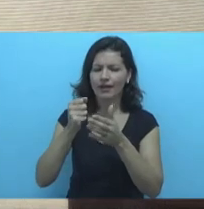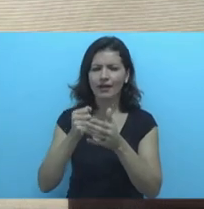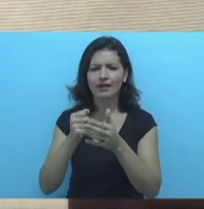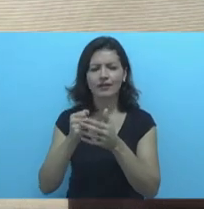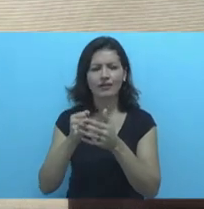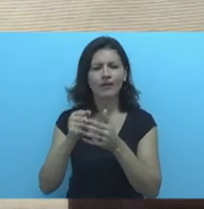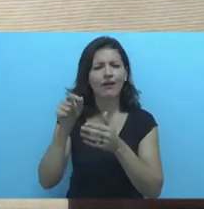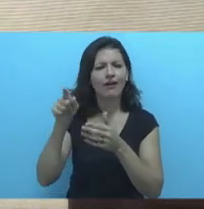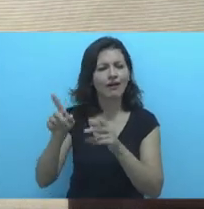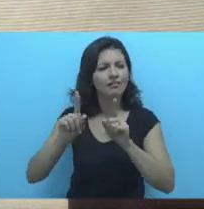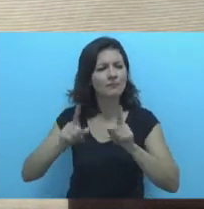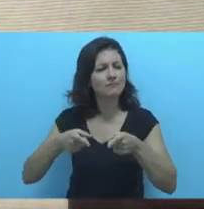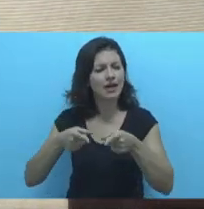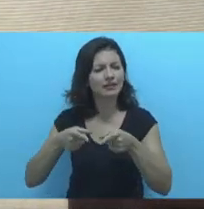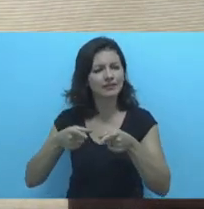Ricardo Olivera.